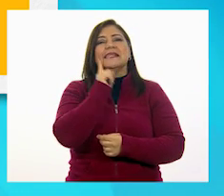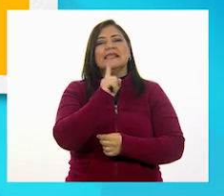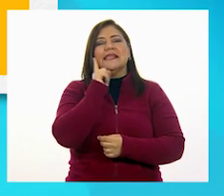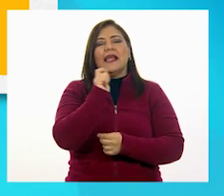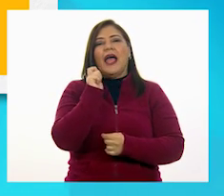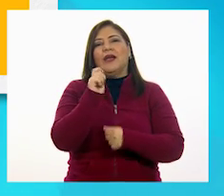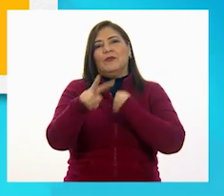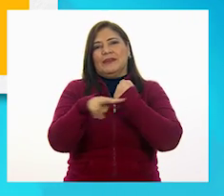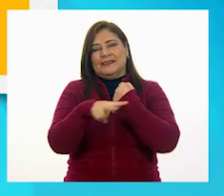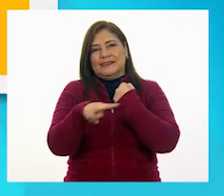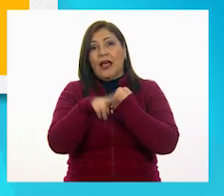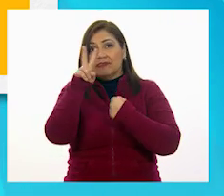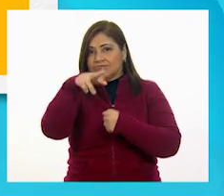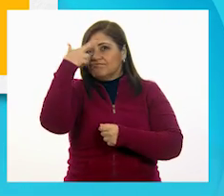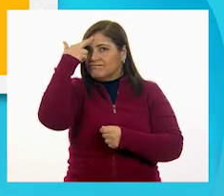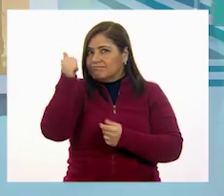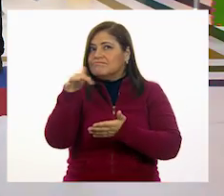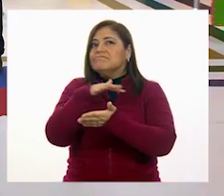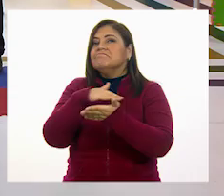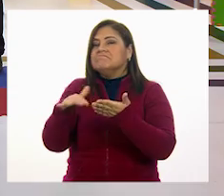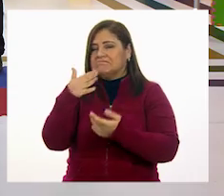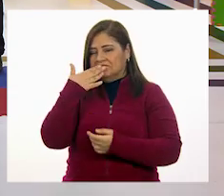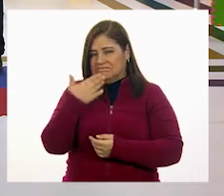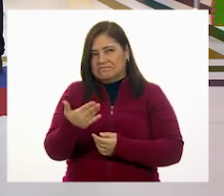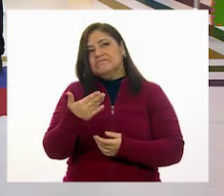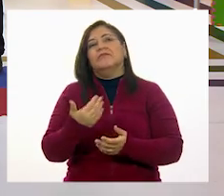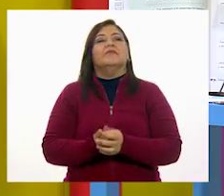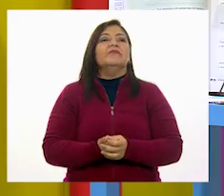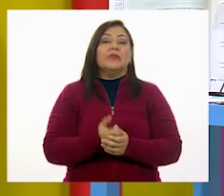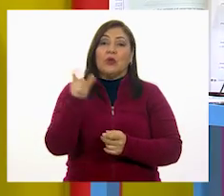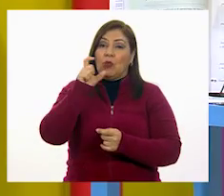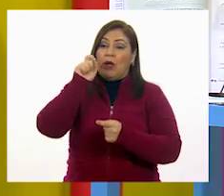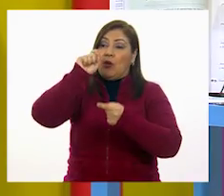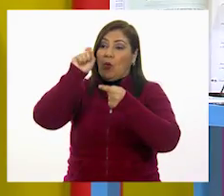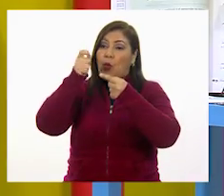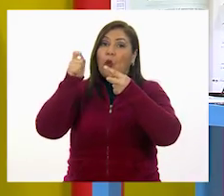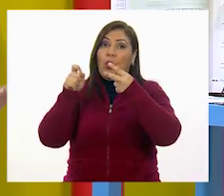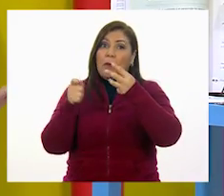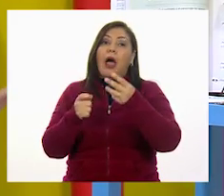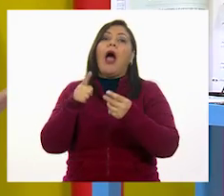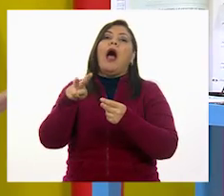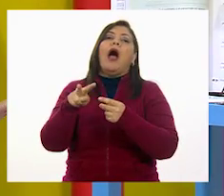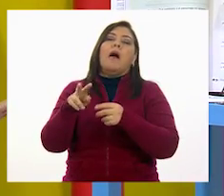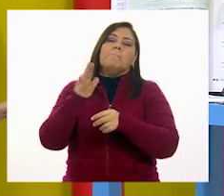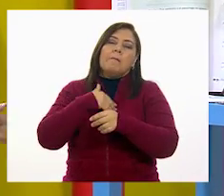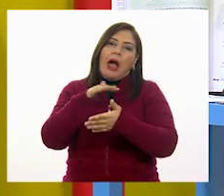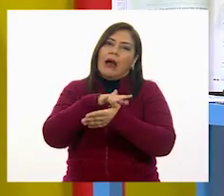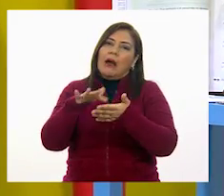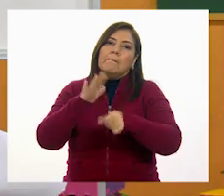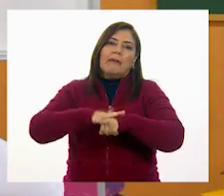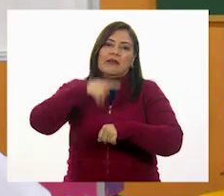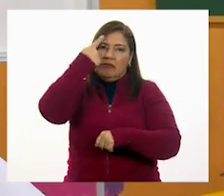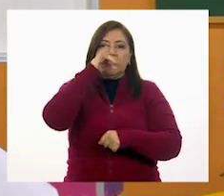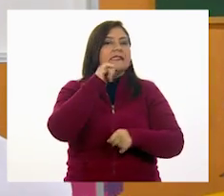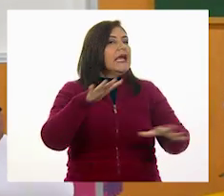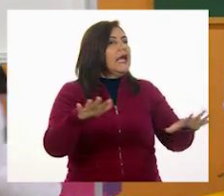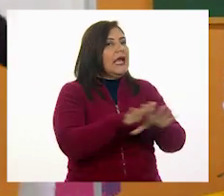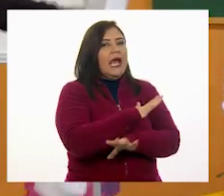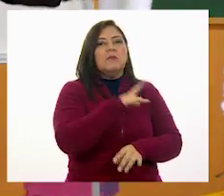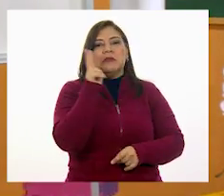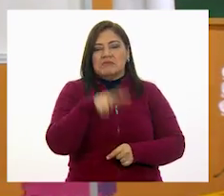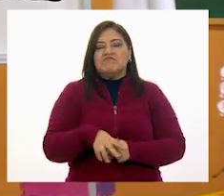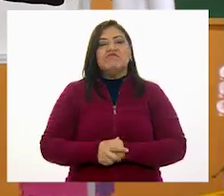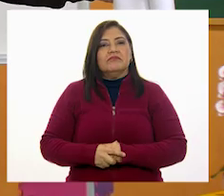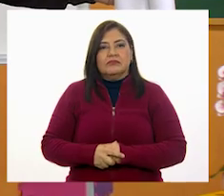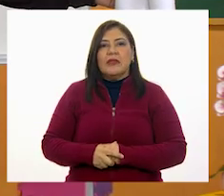¿eh? Aunque lo leíste bastante bien, cuando está la coma, le doy un mejor sentido. Cambia totalmente. Así